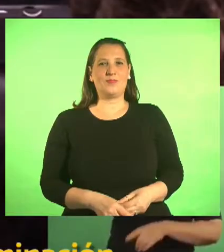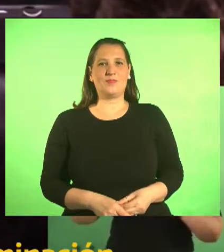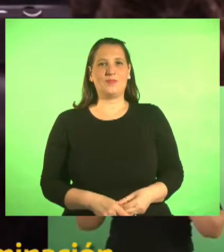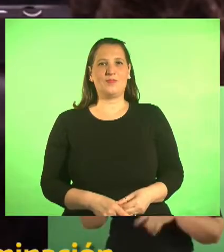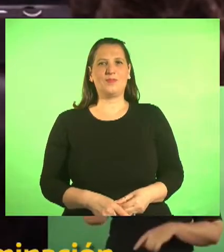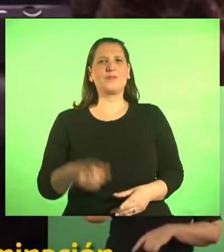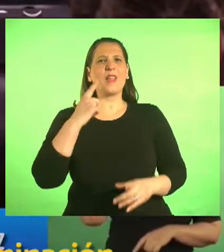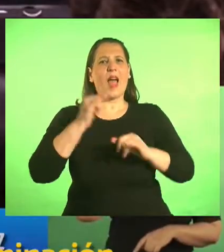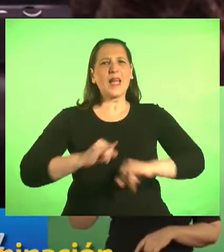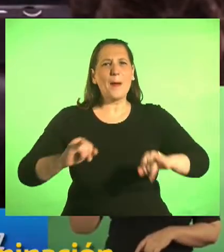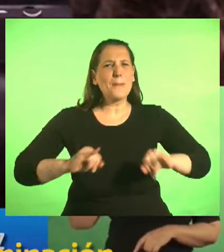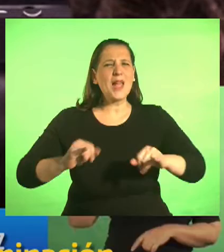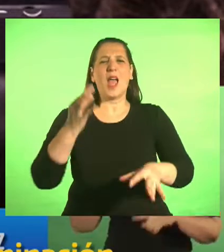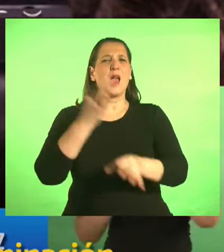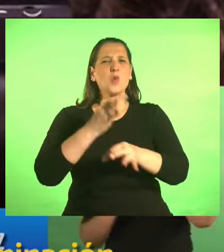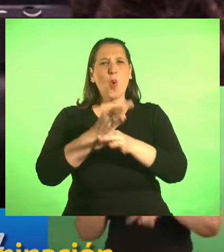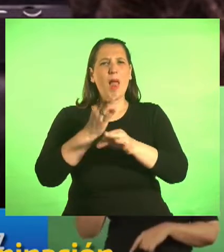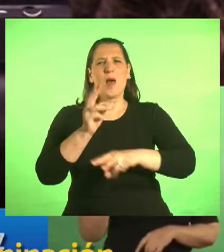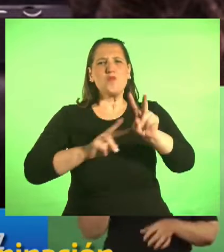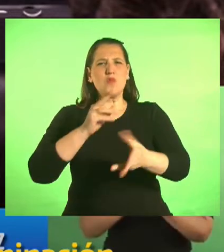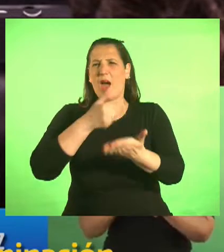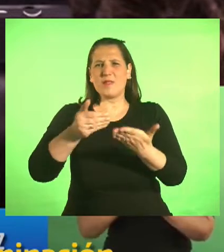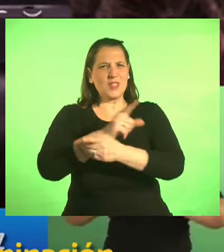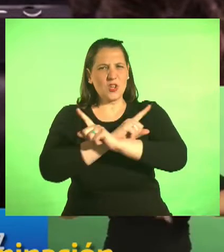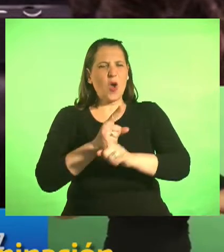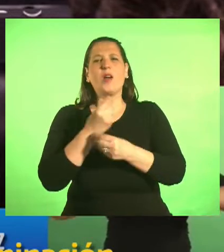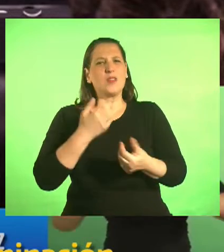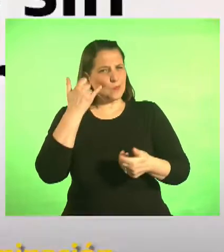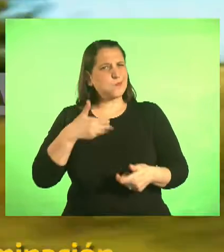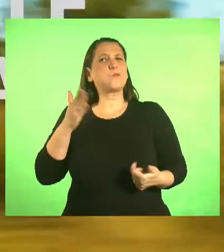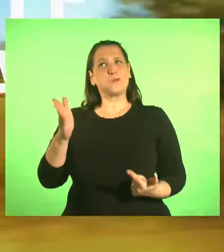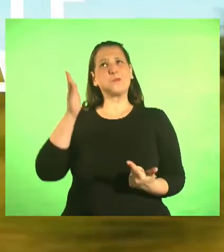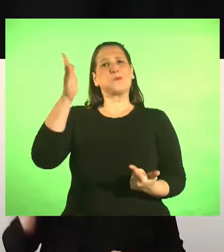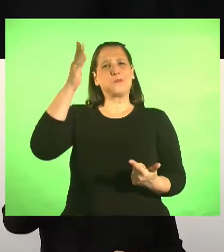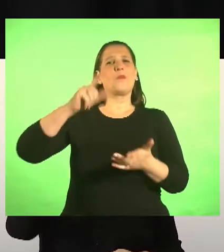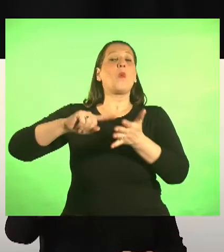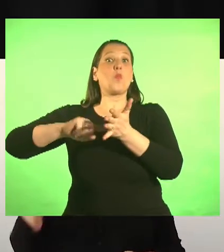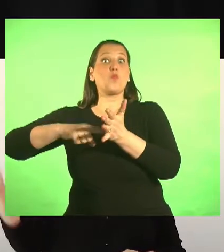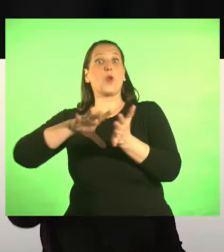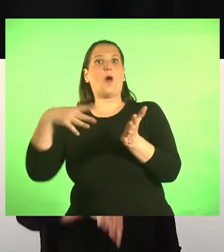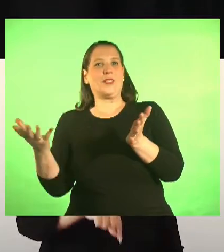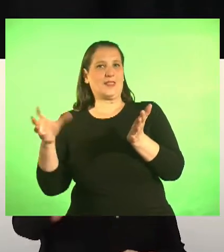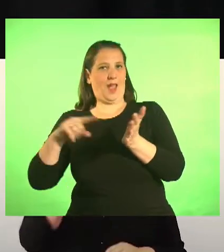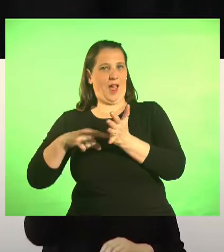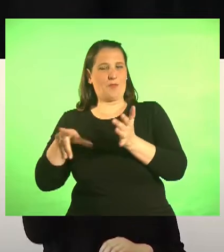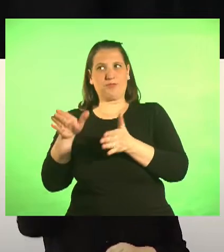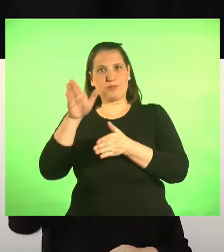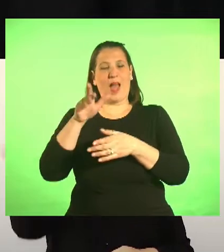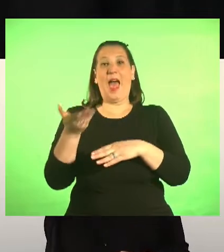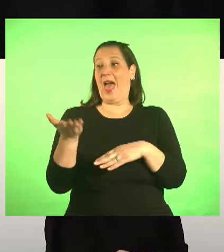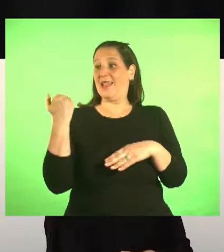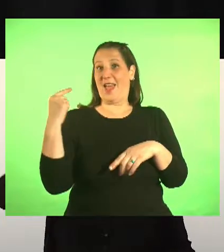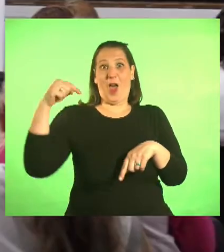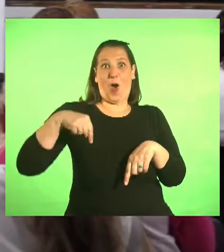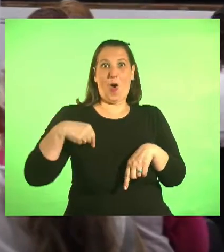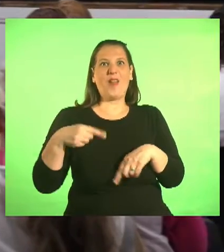La campaña Escuelas sin Discriminación sigue recorriendo la provincia de Buenos Aires. Hoy vinimos a San Vicente, ayer y hoy vinimos